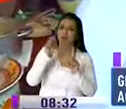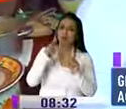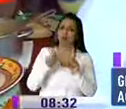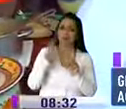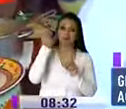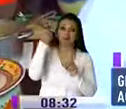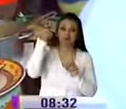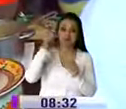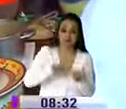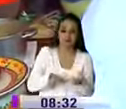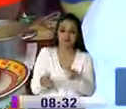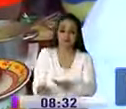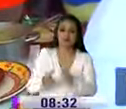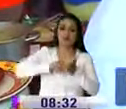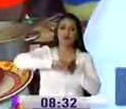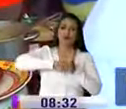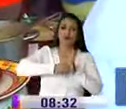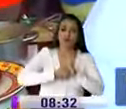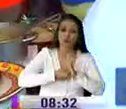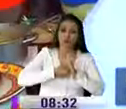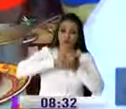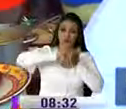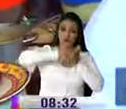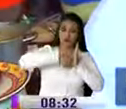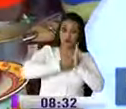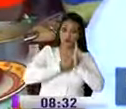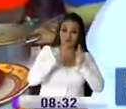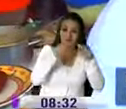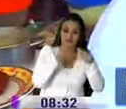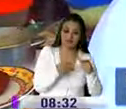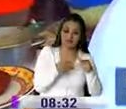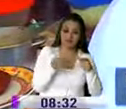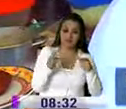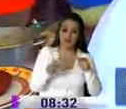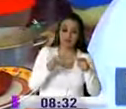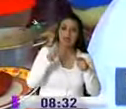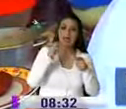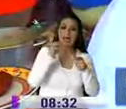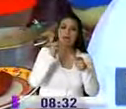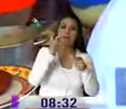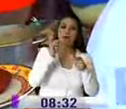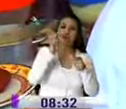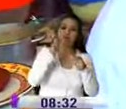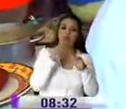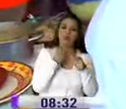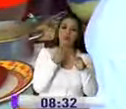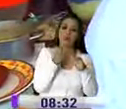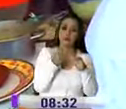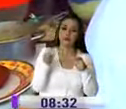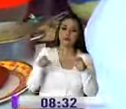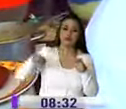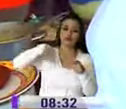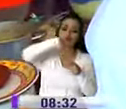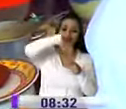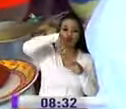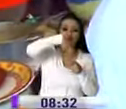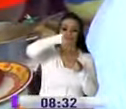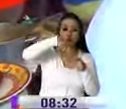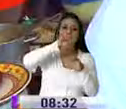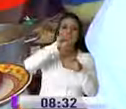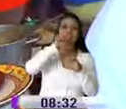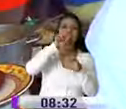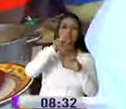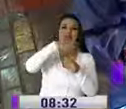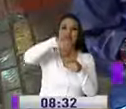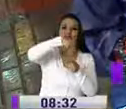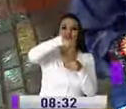cuy, que comprende el cuy con camote de dulce, la salsa de pepa de sambo, típico de acá de la